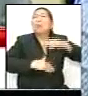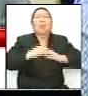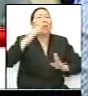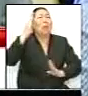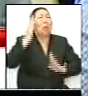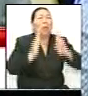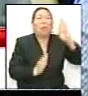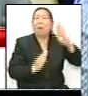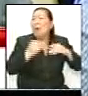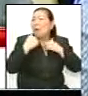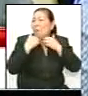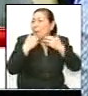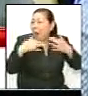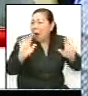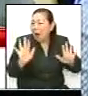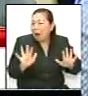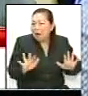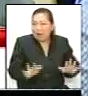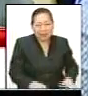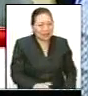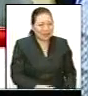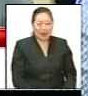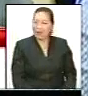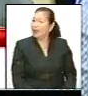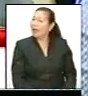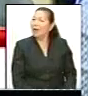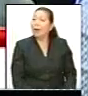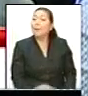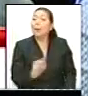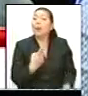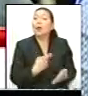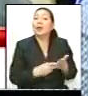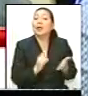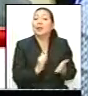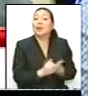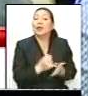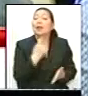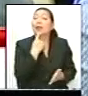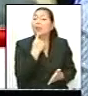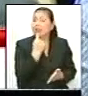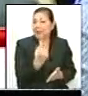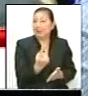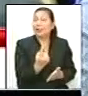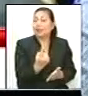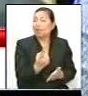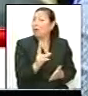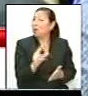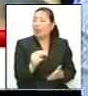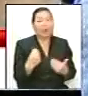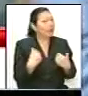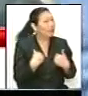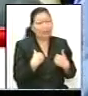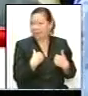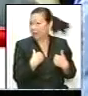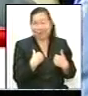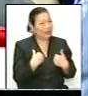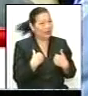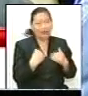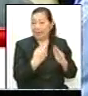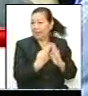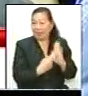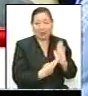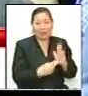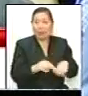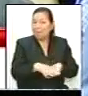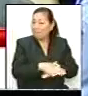patrimonio cultural e histórico de nuestro país. Y por lo tanto, dice, pues no ha tenido en cuenta lo establecido en el reglamento